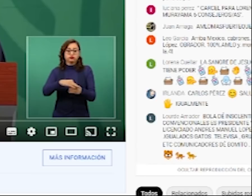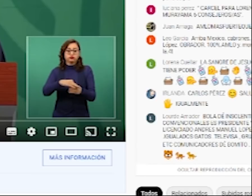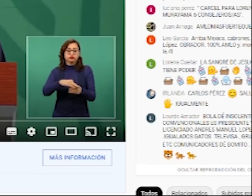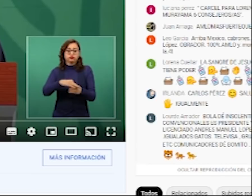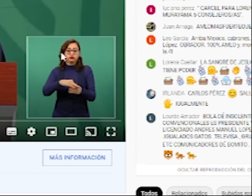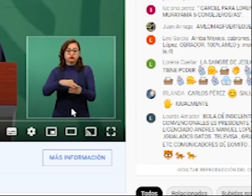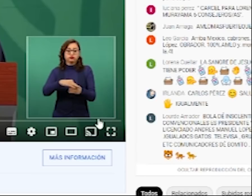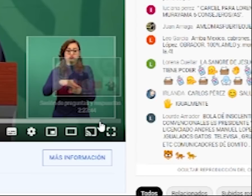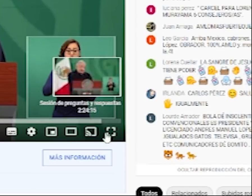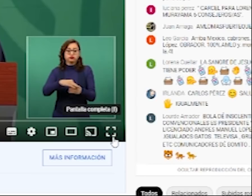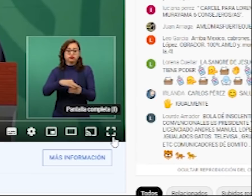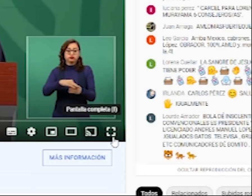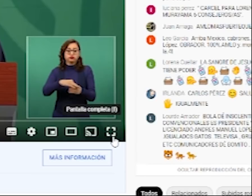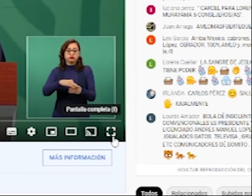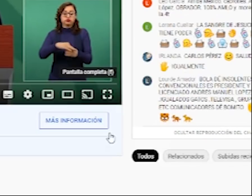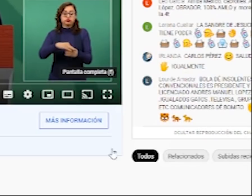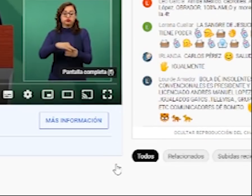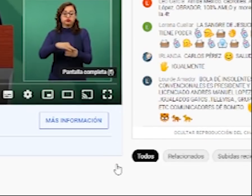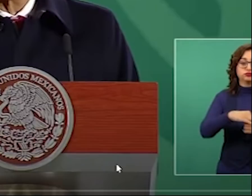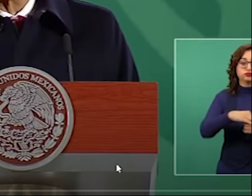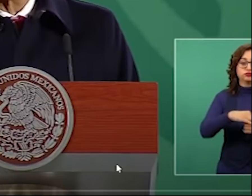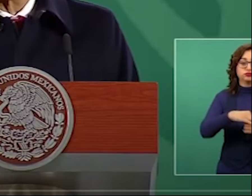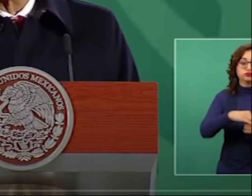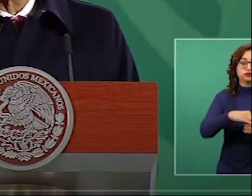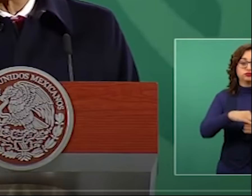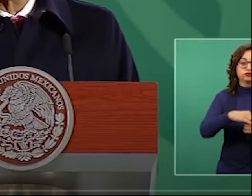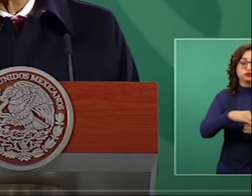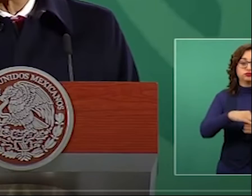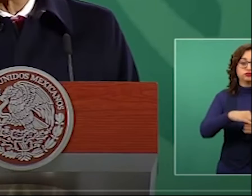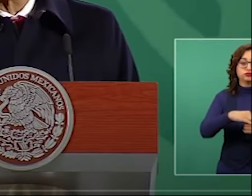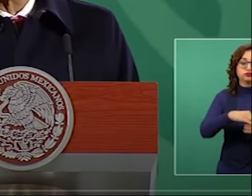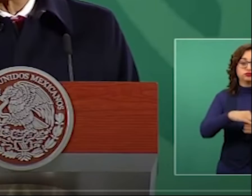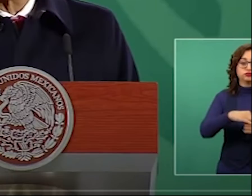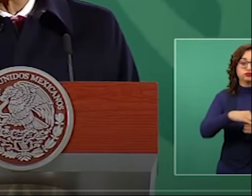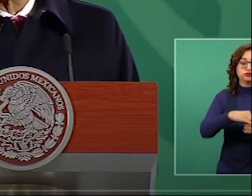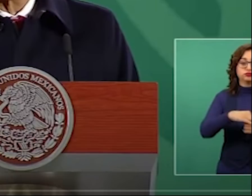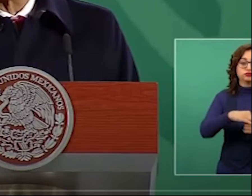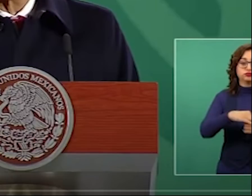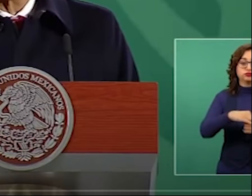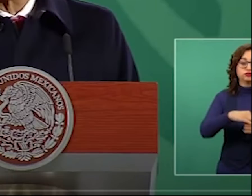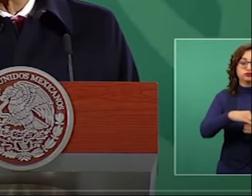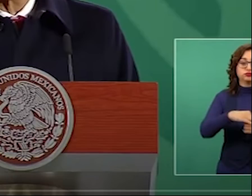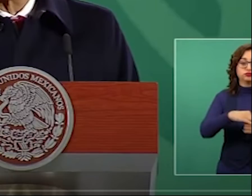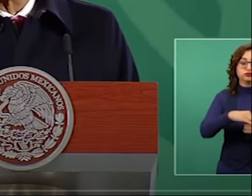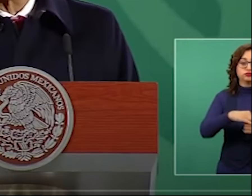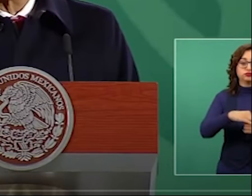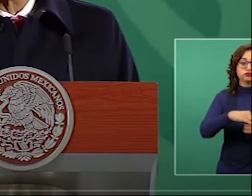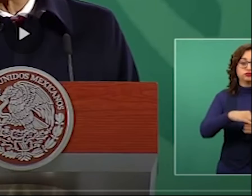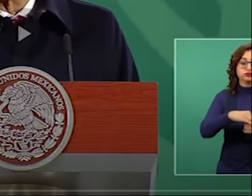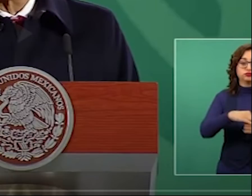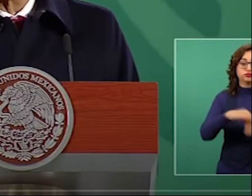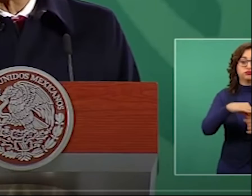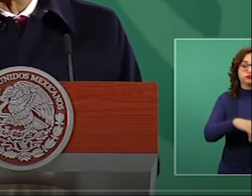lo único que ha hecho es darle la espalda al pueblo de México. Pero escuchemos qué fue lo que dijo el presidente Andrés